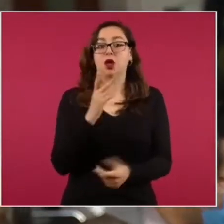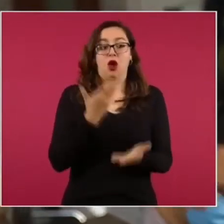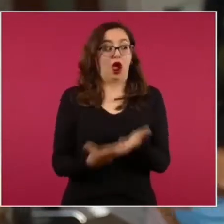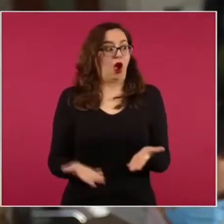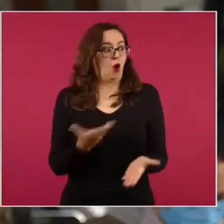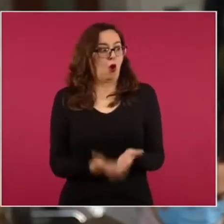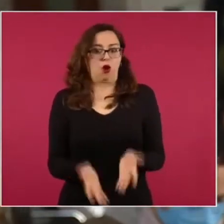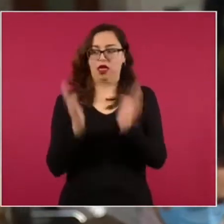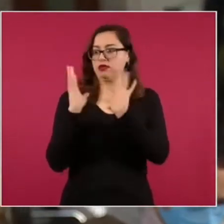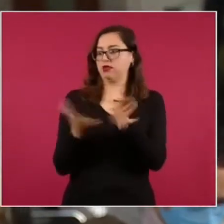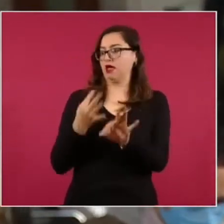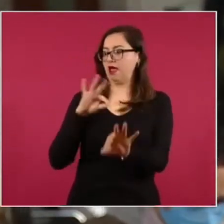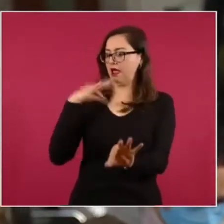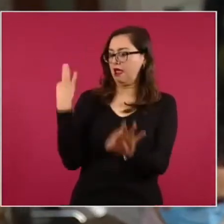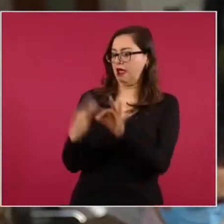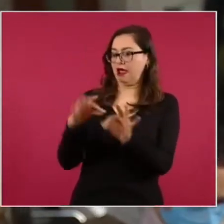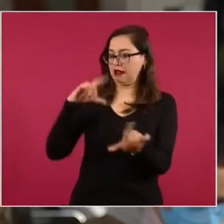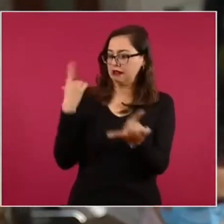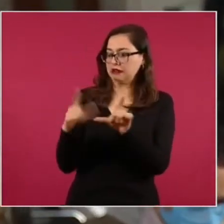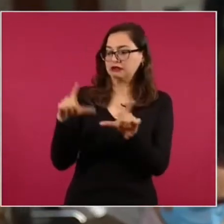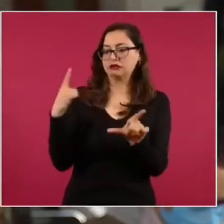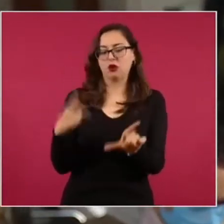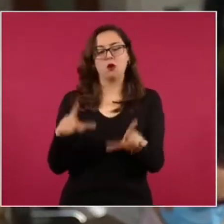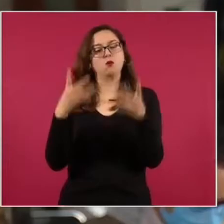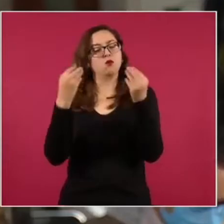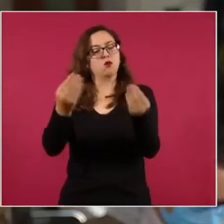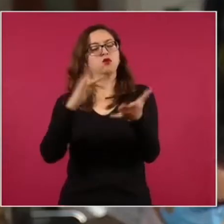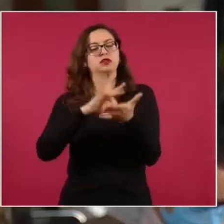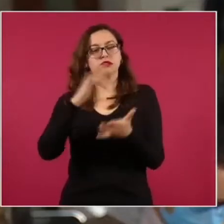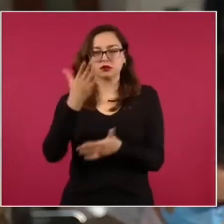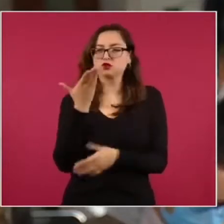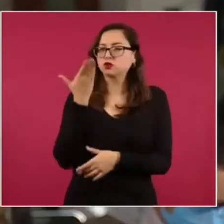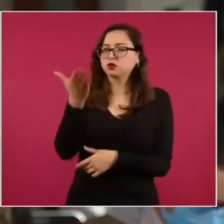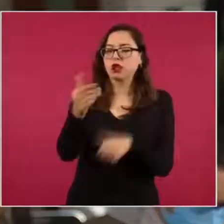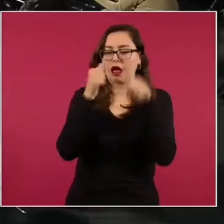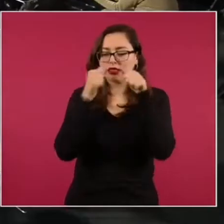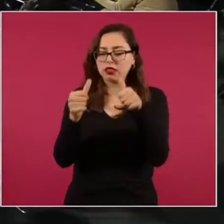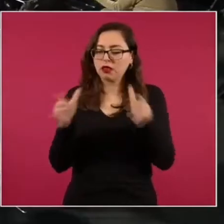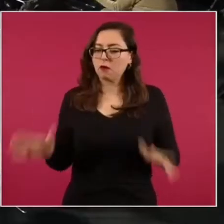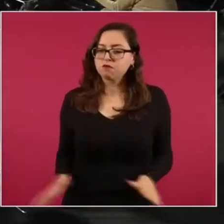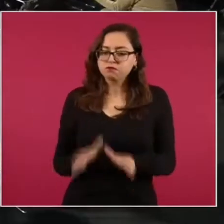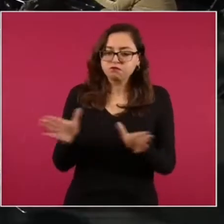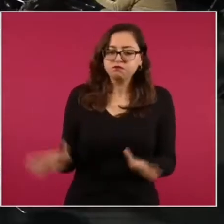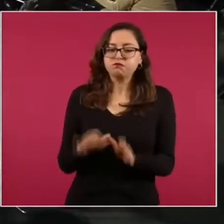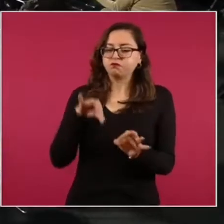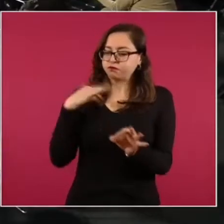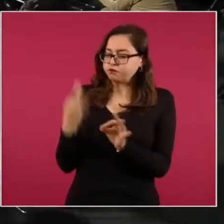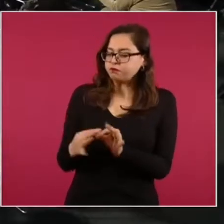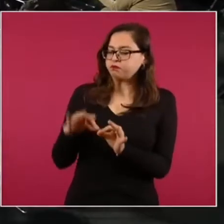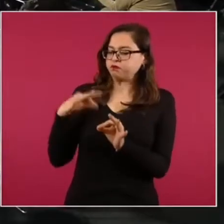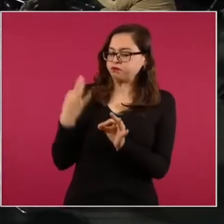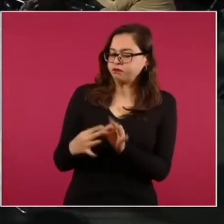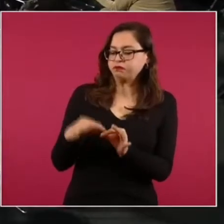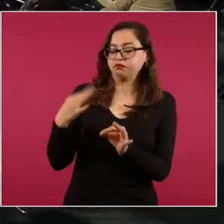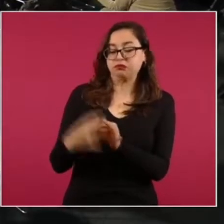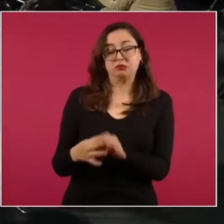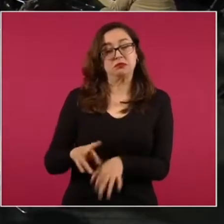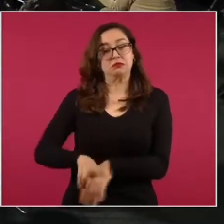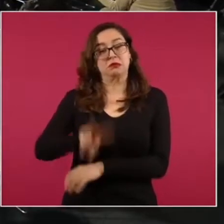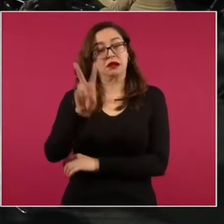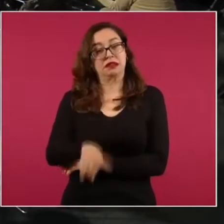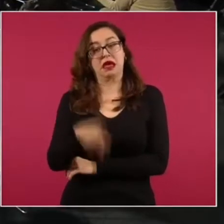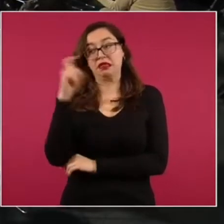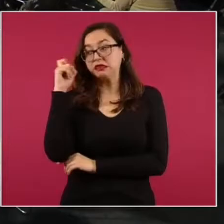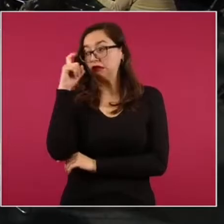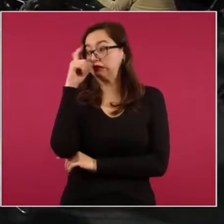grado superlativo, así que reiteradamente muchas gracias por el impulso y por empujar al famoso elefante